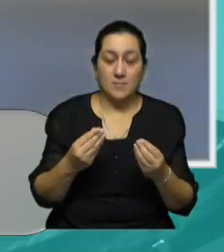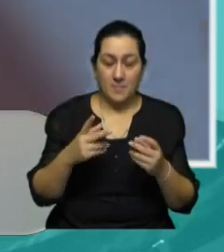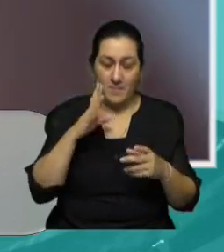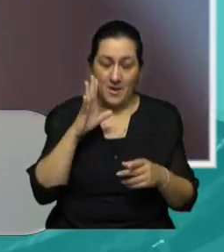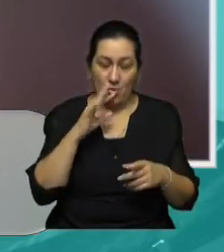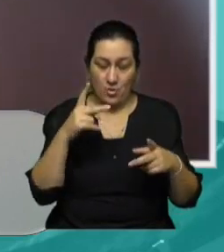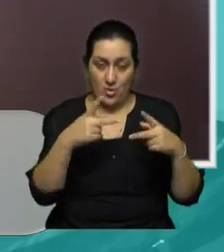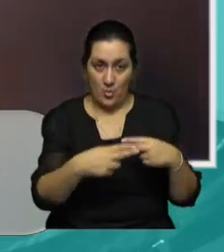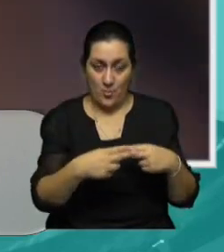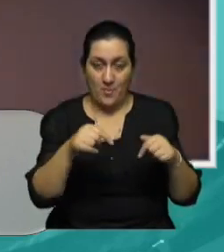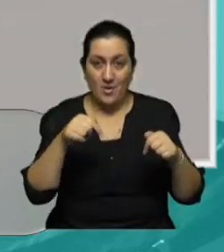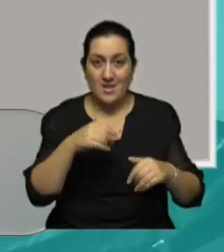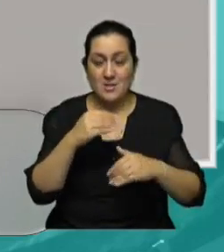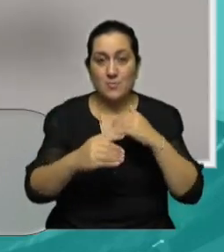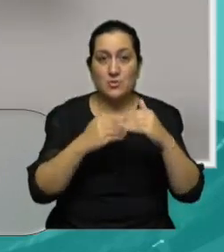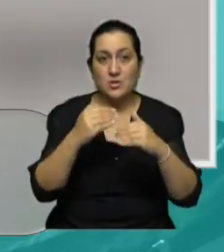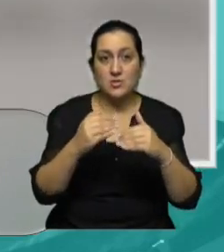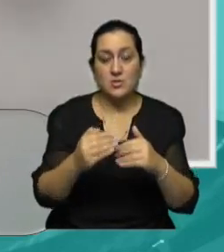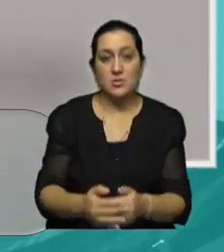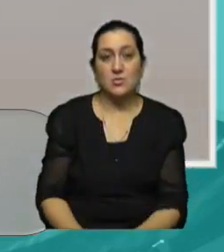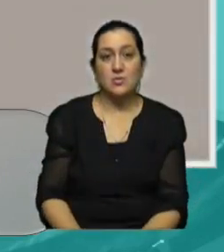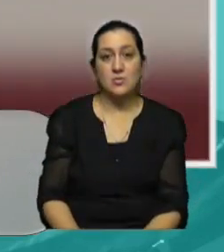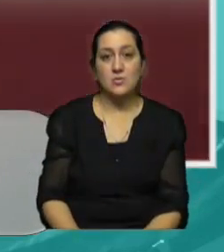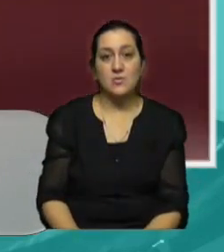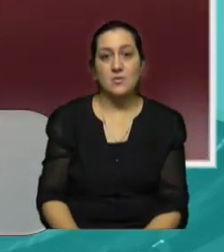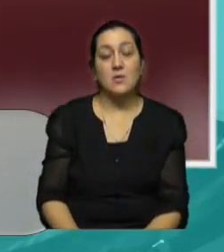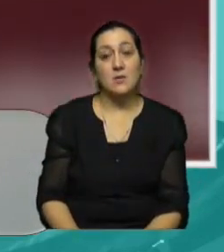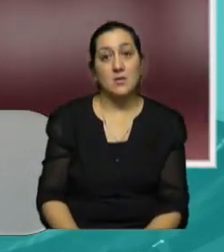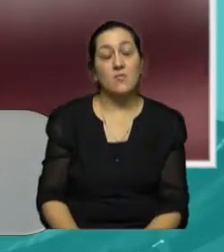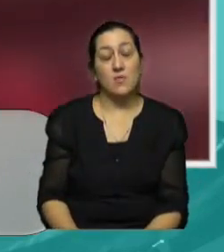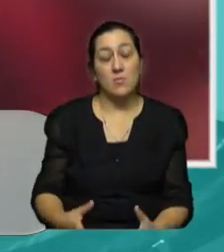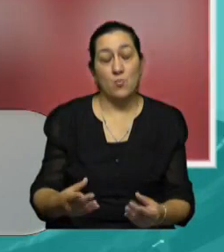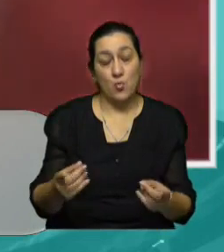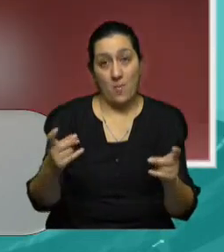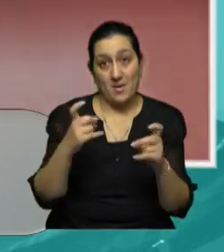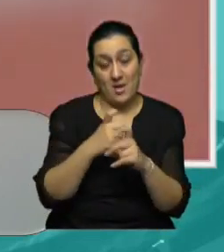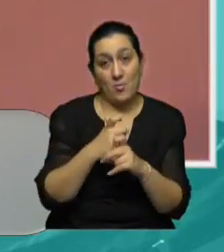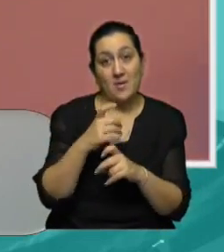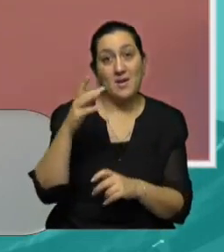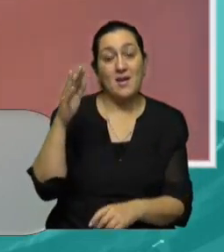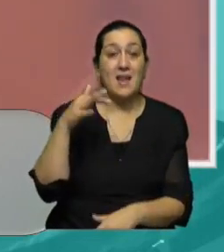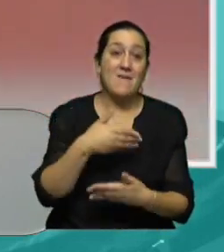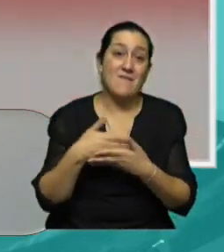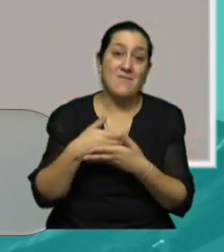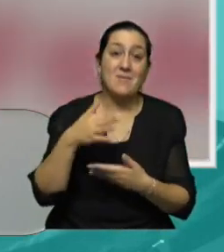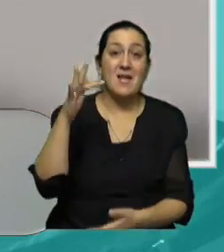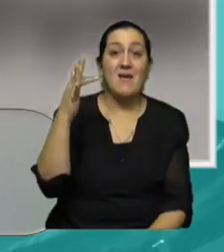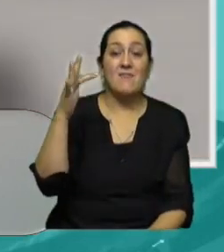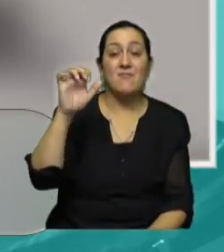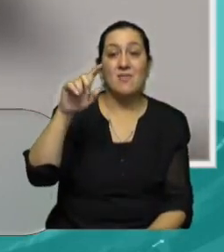Lucía, que en este proceso que debe haber sido extremadamente invasivo para Fede, ¿cómo llegan a